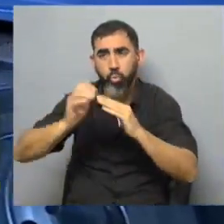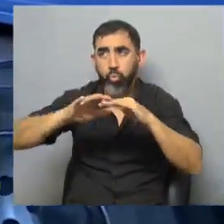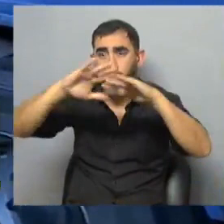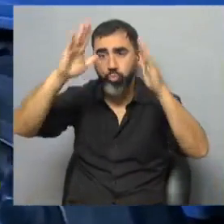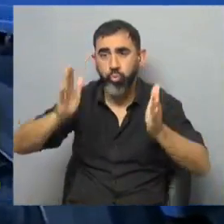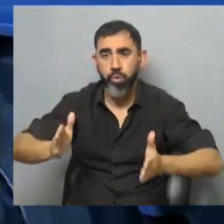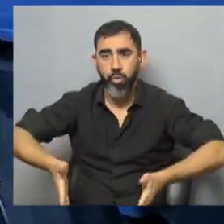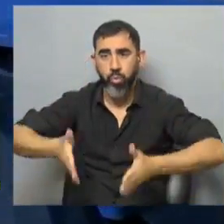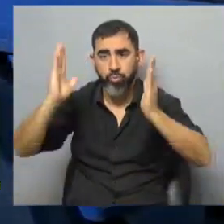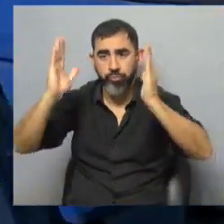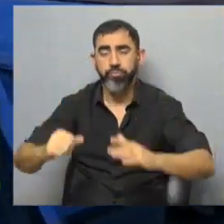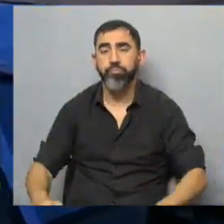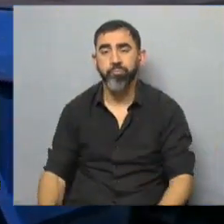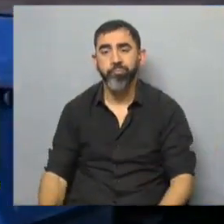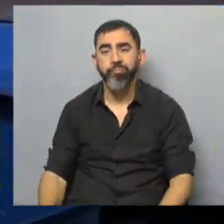centros educativos.